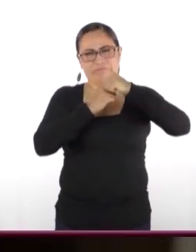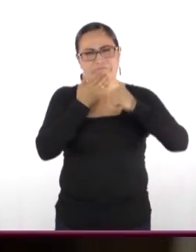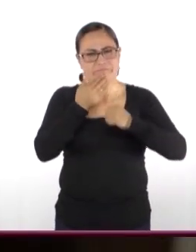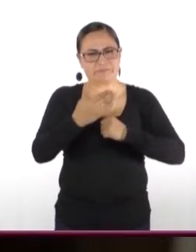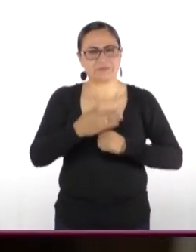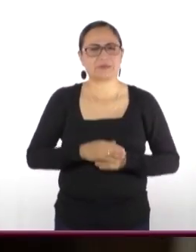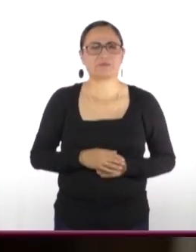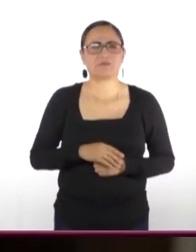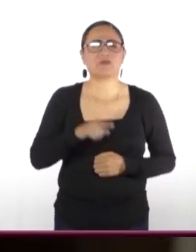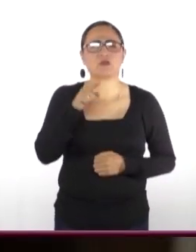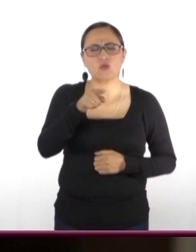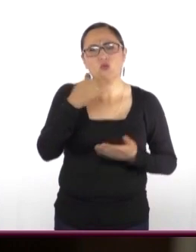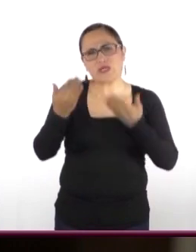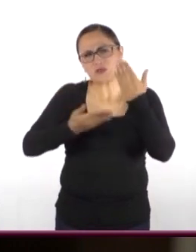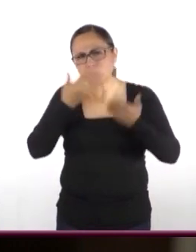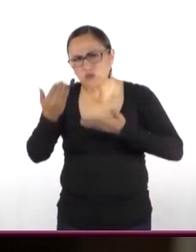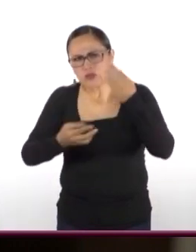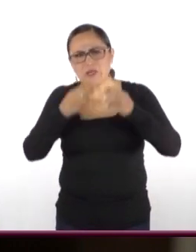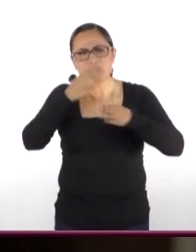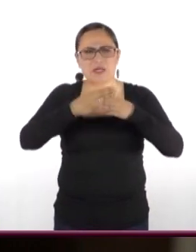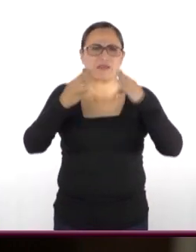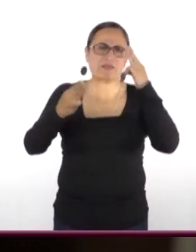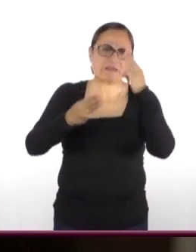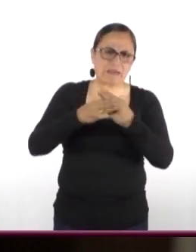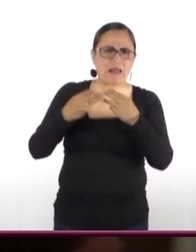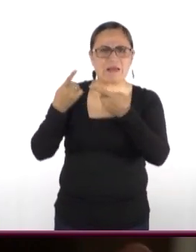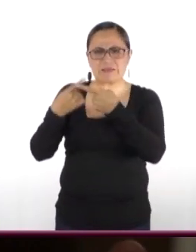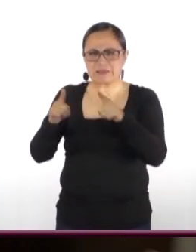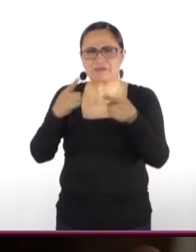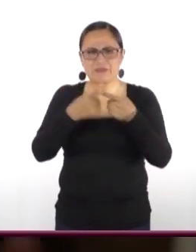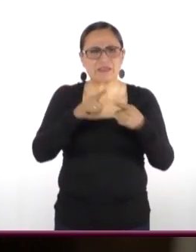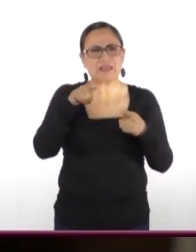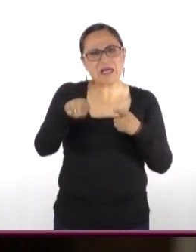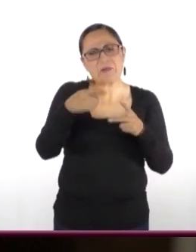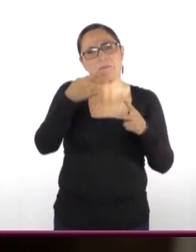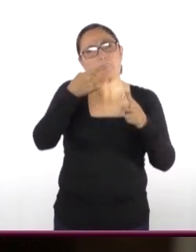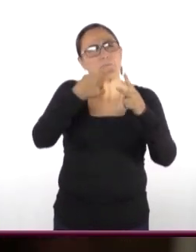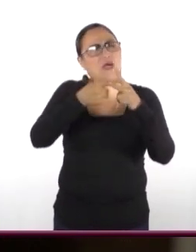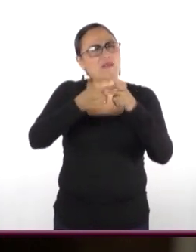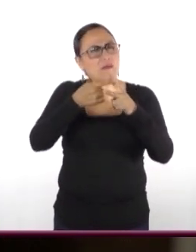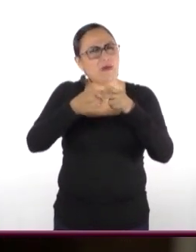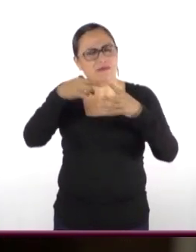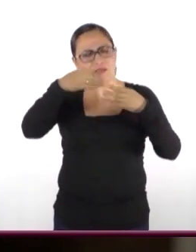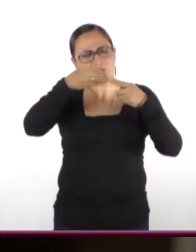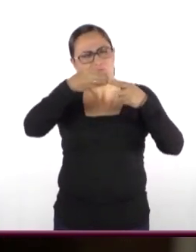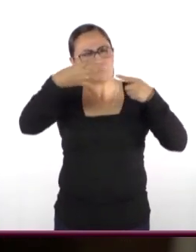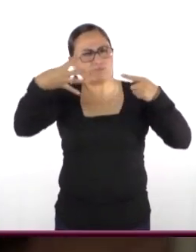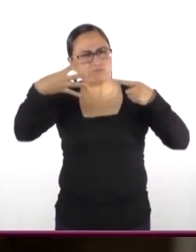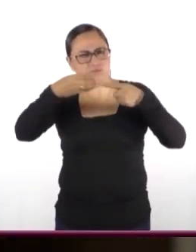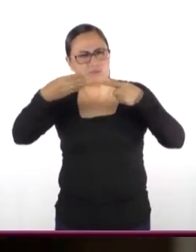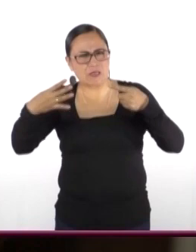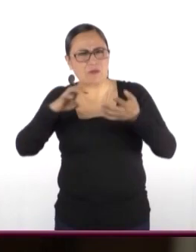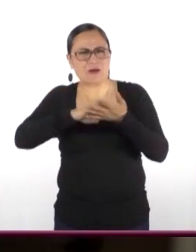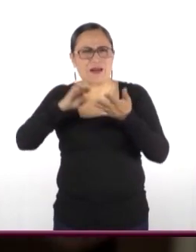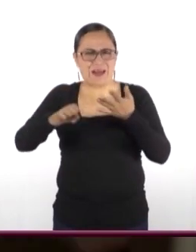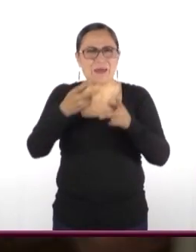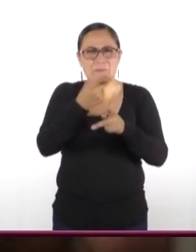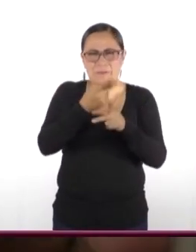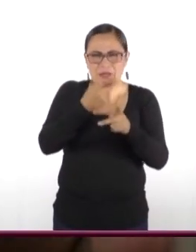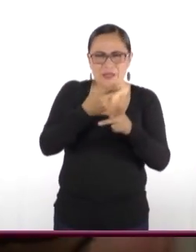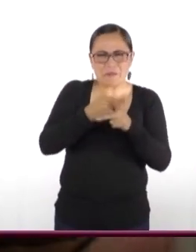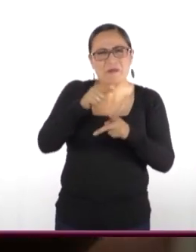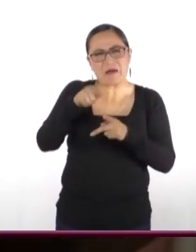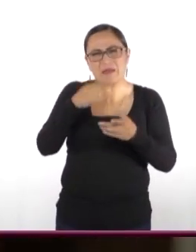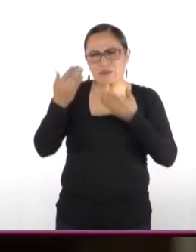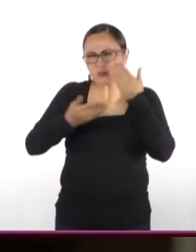Súper interesante. Tú que estudias, ¿no? Ingeniería de materiales y cristalografía, ¿qué matemáticas nos están escuchando chavos